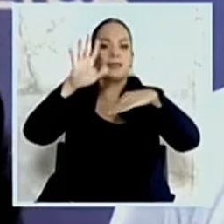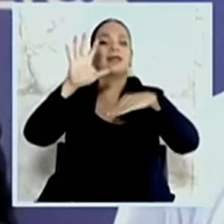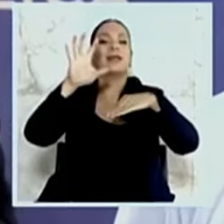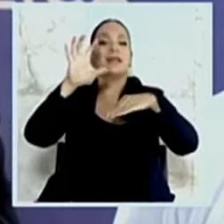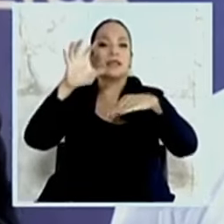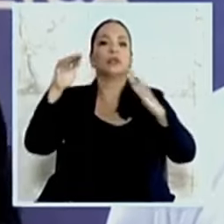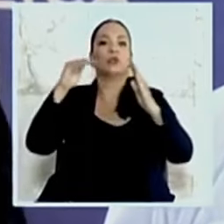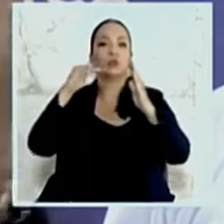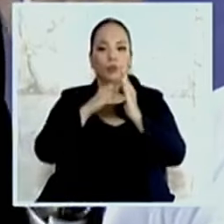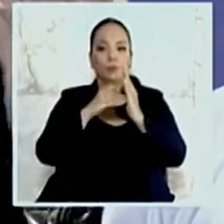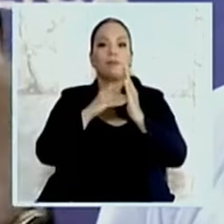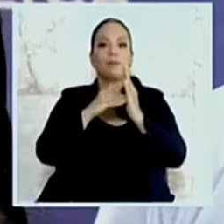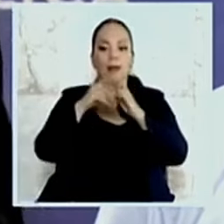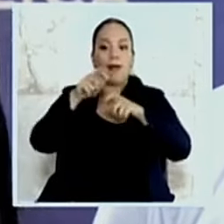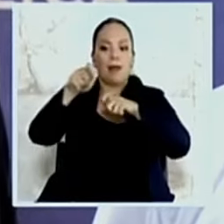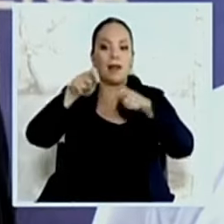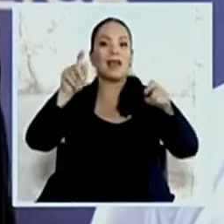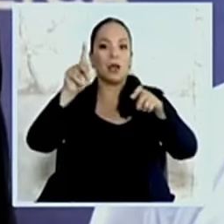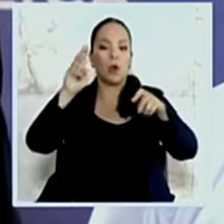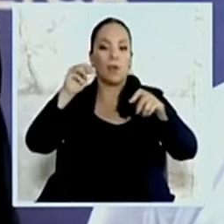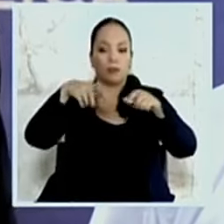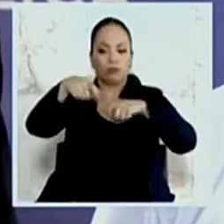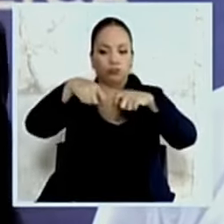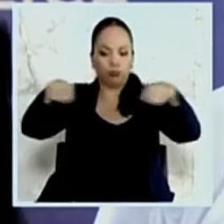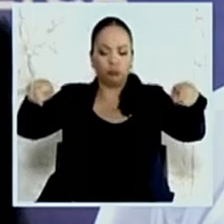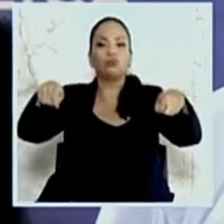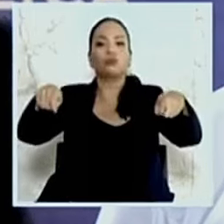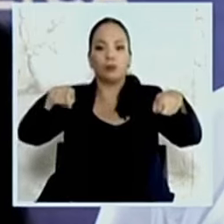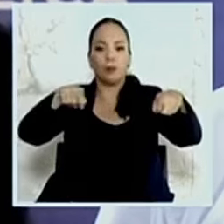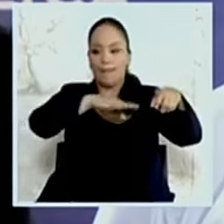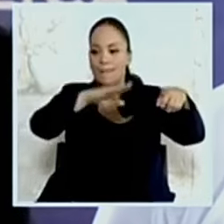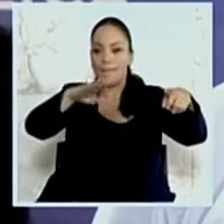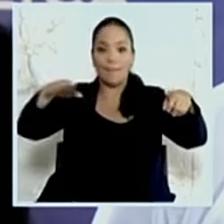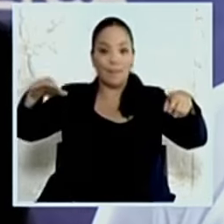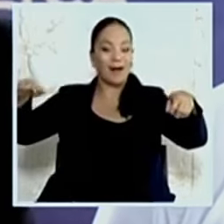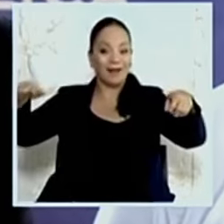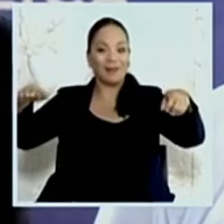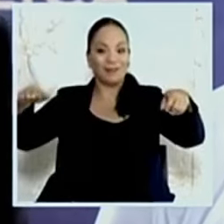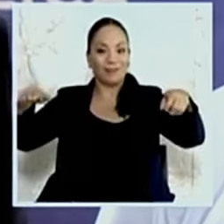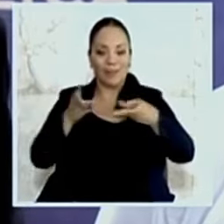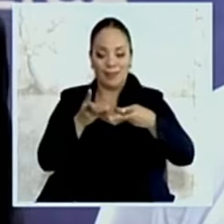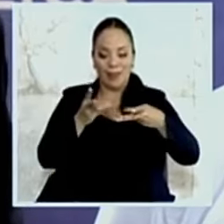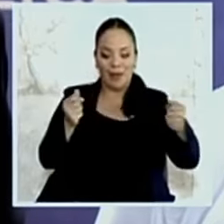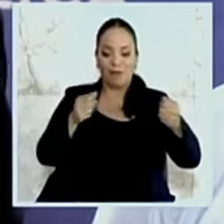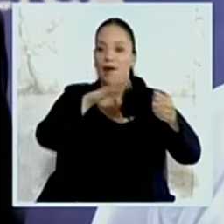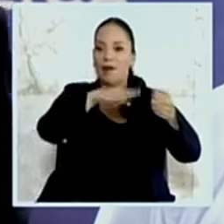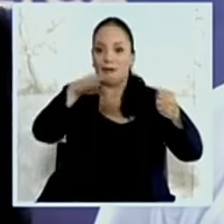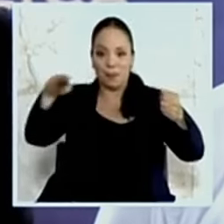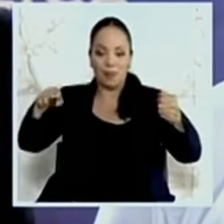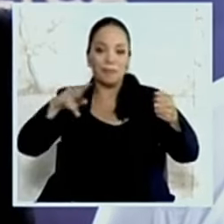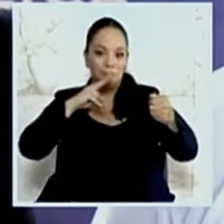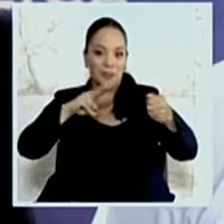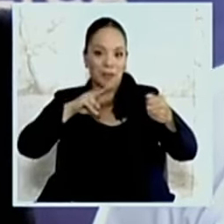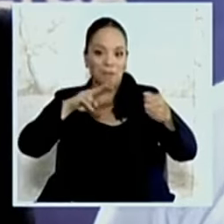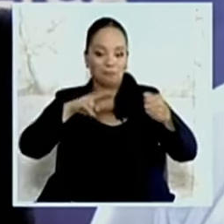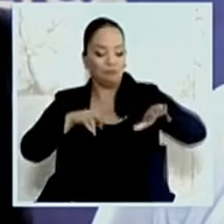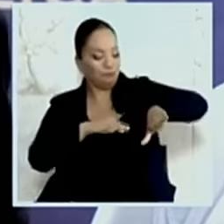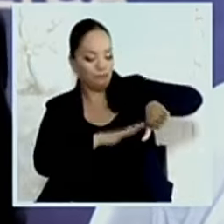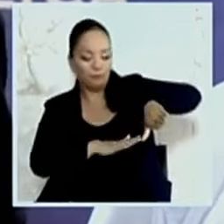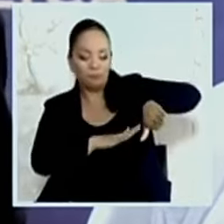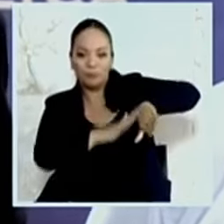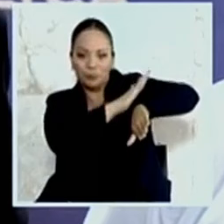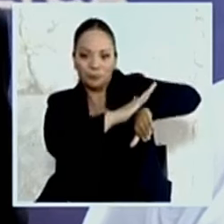marítimo, que es 10 veces el territorio continental, la tierra que nos dio, y que nosotros queríamos